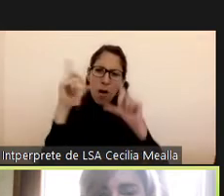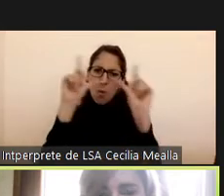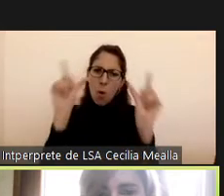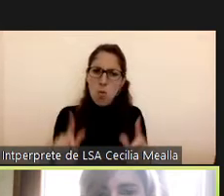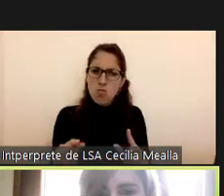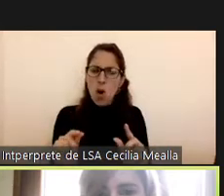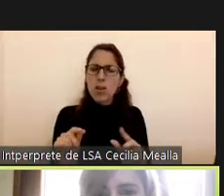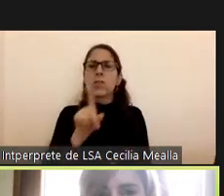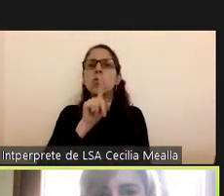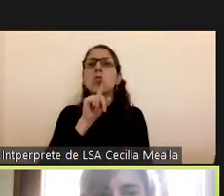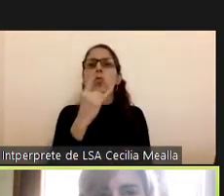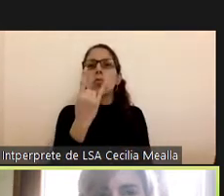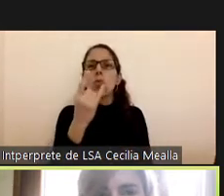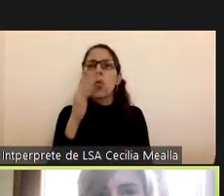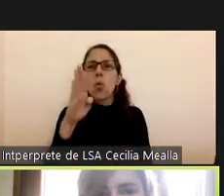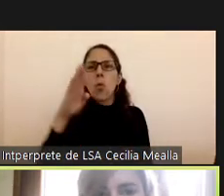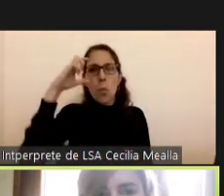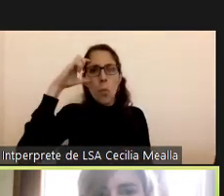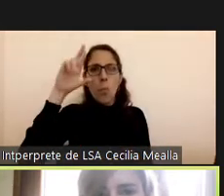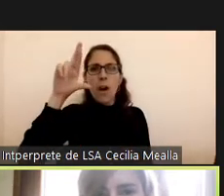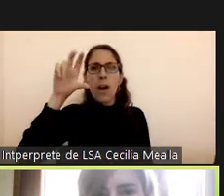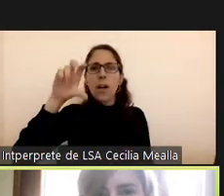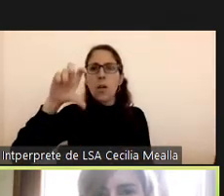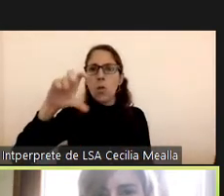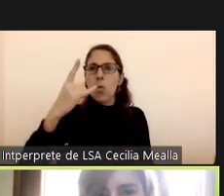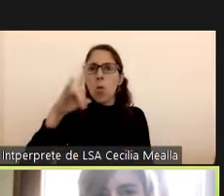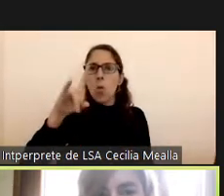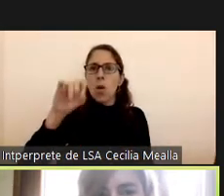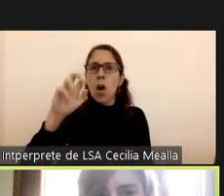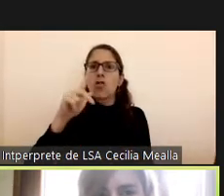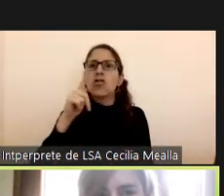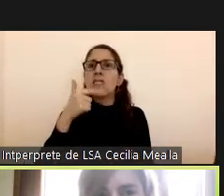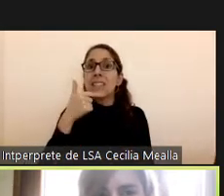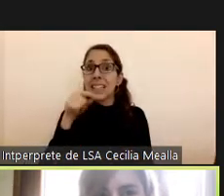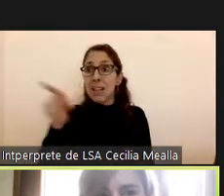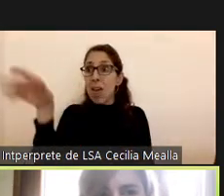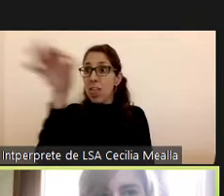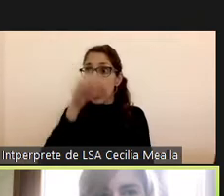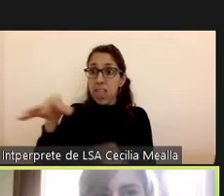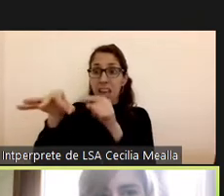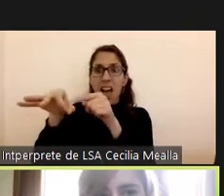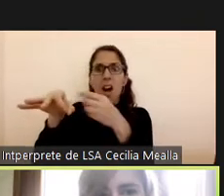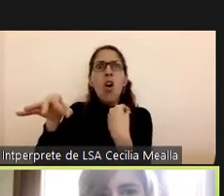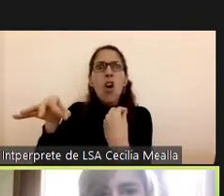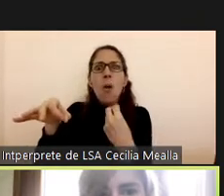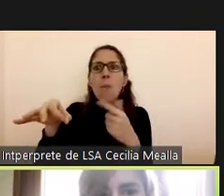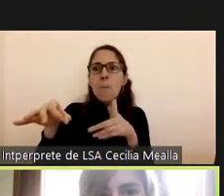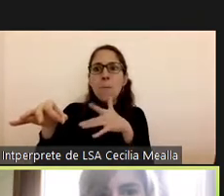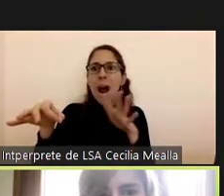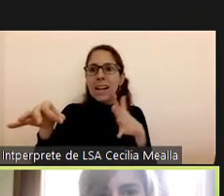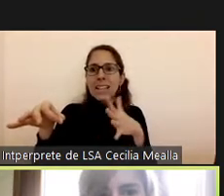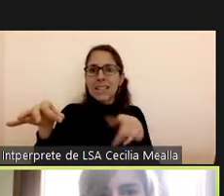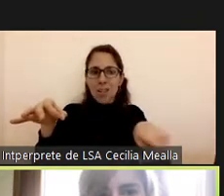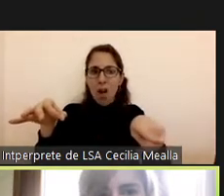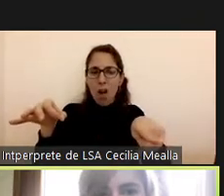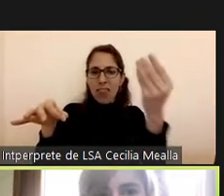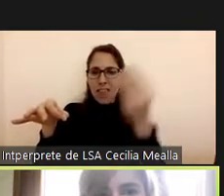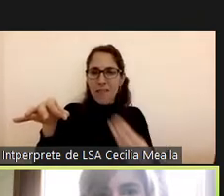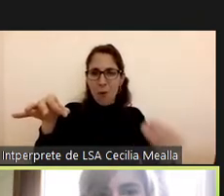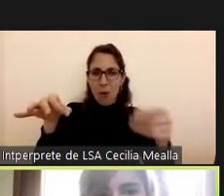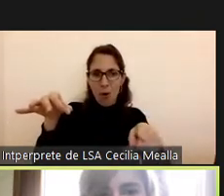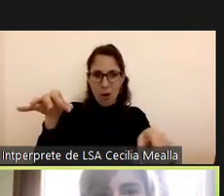por el Mycobacterium, que tiene este tipo de pared. Entonces, este tercer tipo de pared,